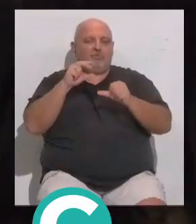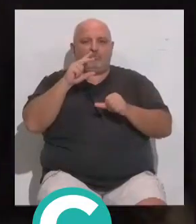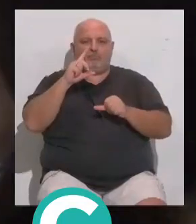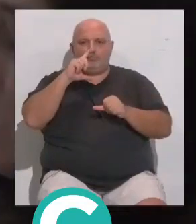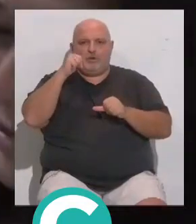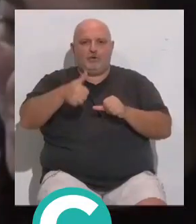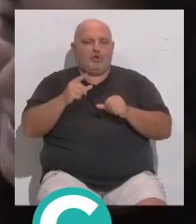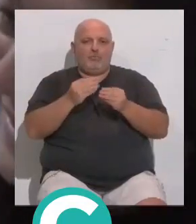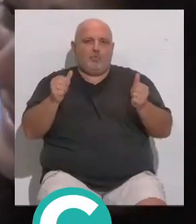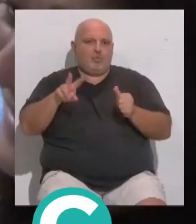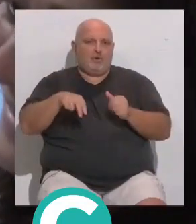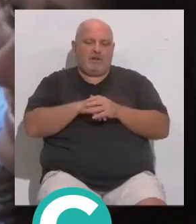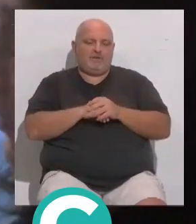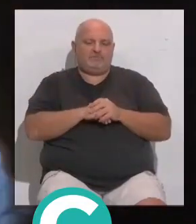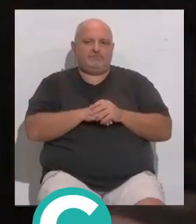años no cese nunca.